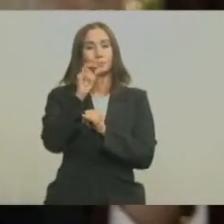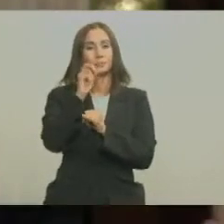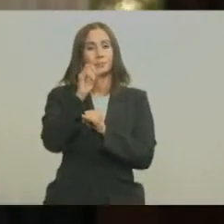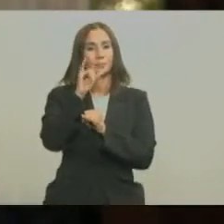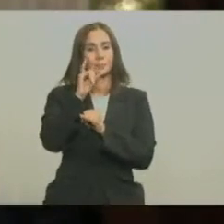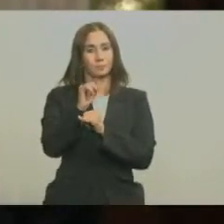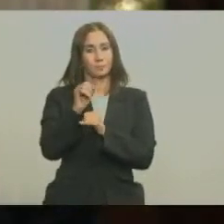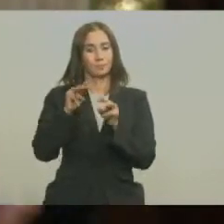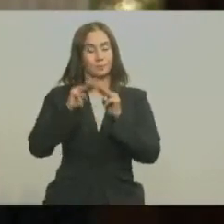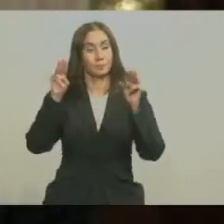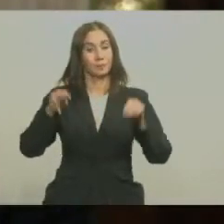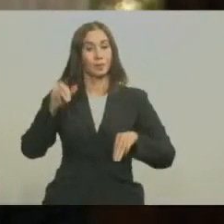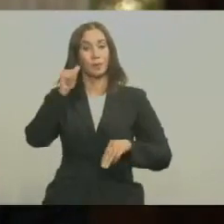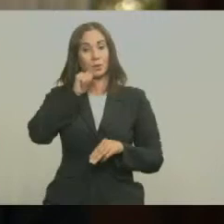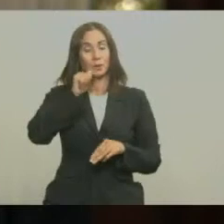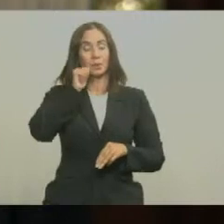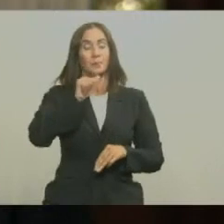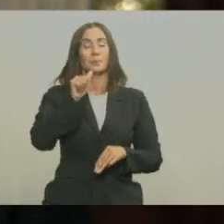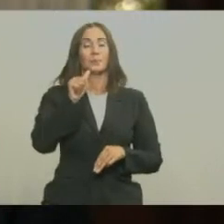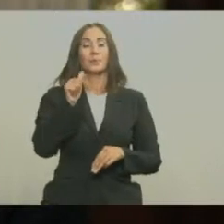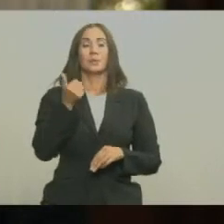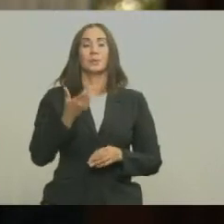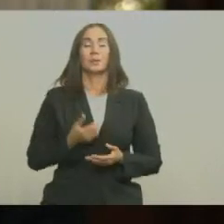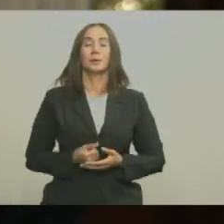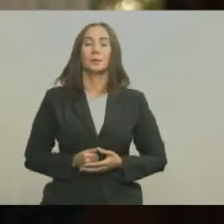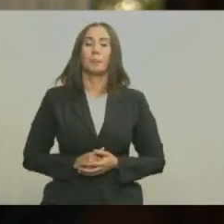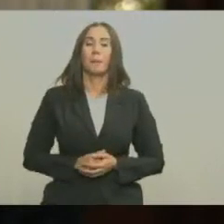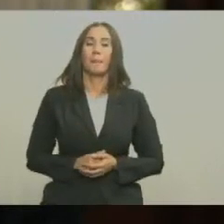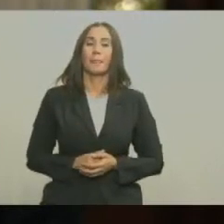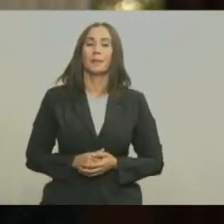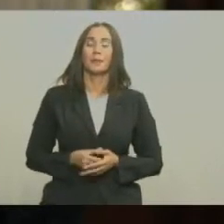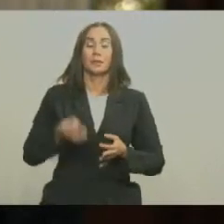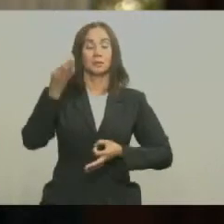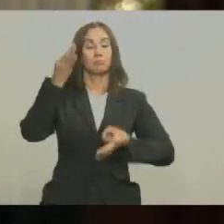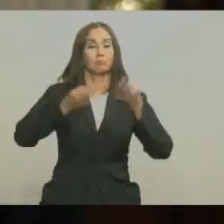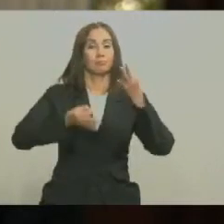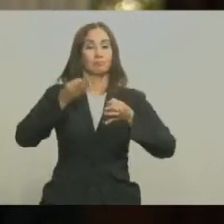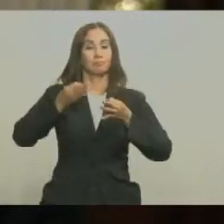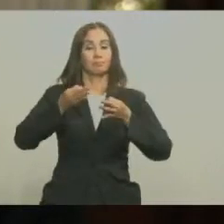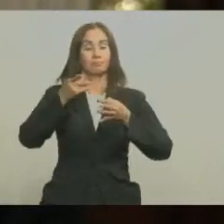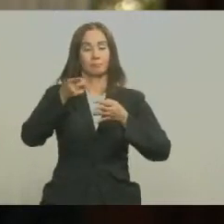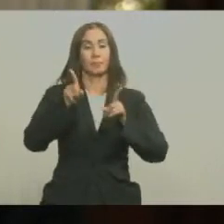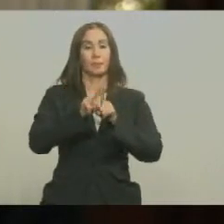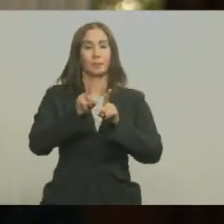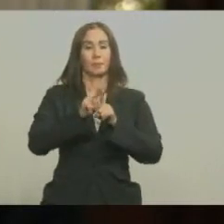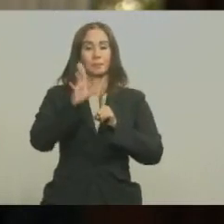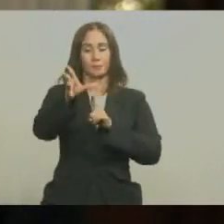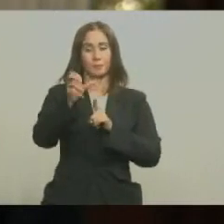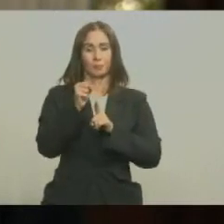Mujer, y en algunos casos ya, después que esté penalizado, la Procuraduría deberá actuar.